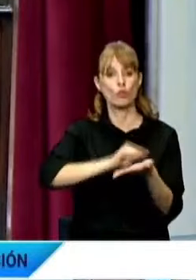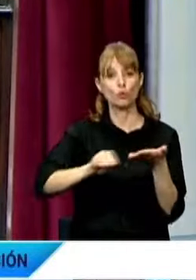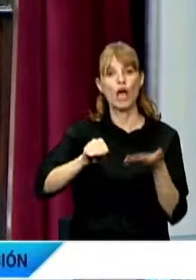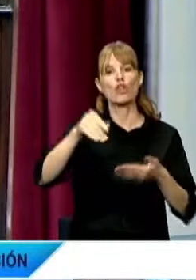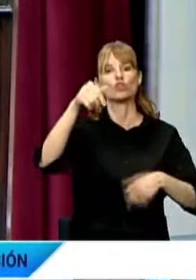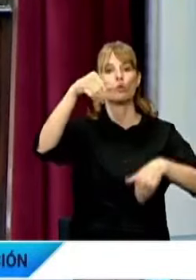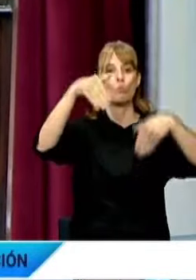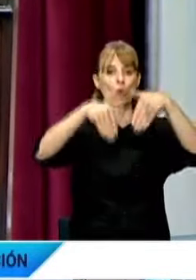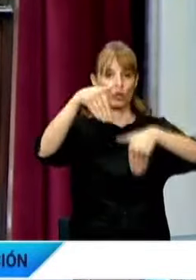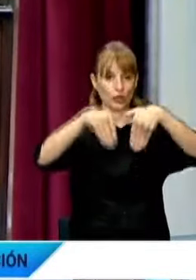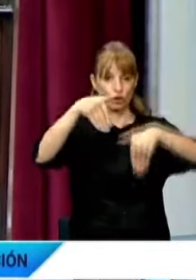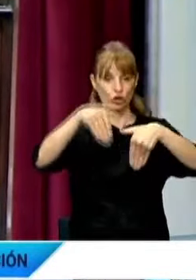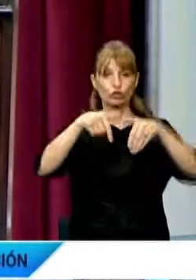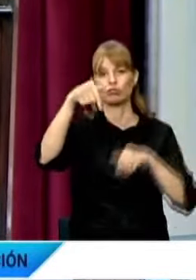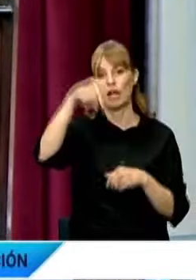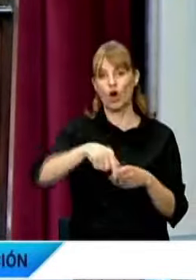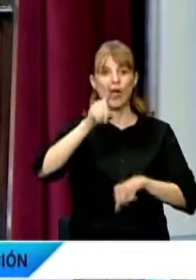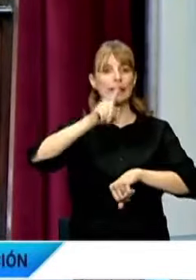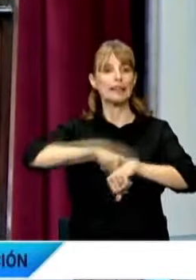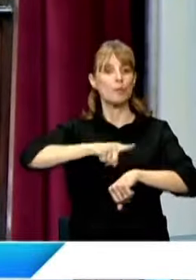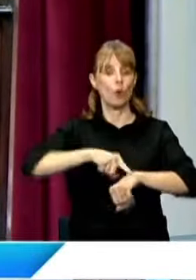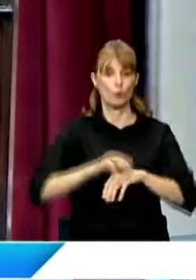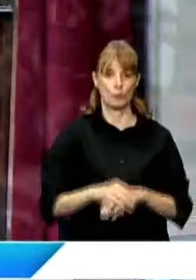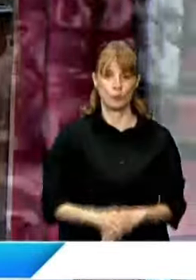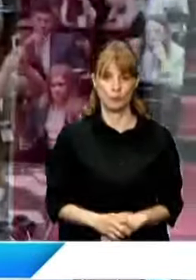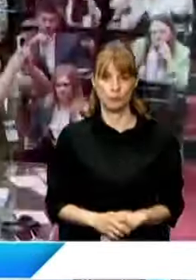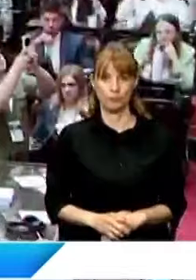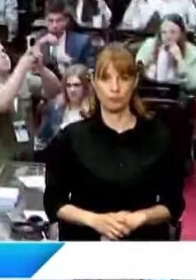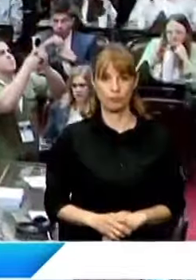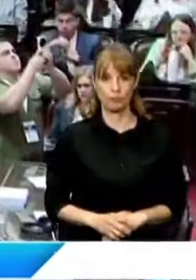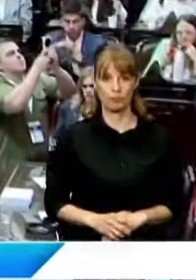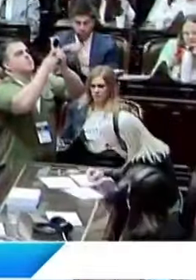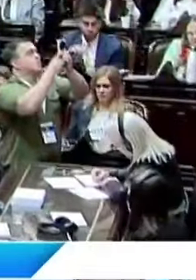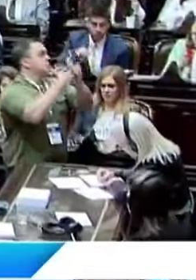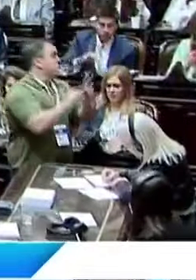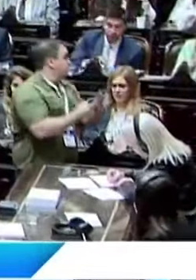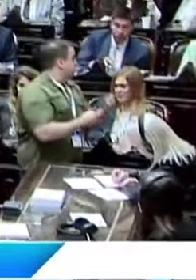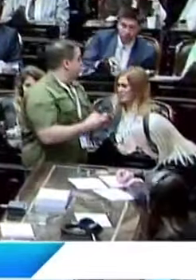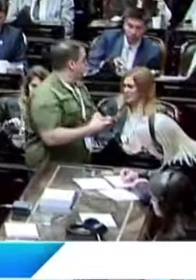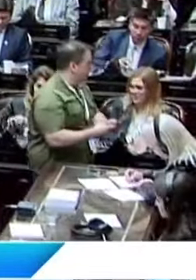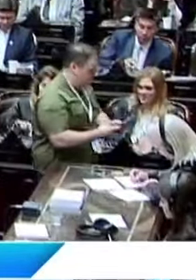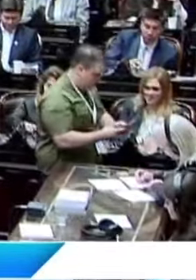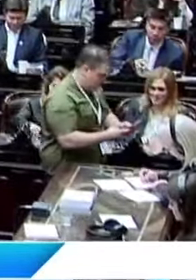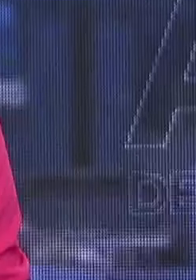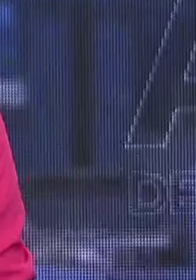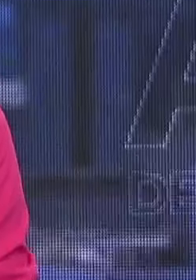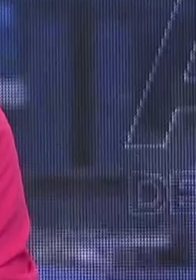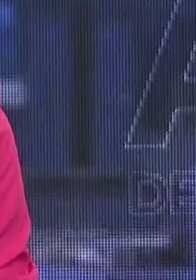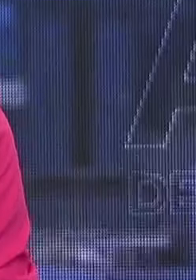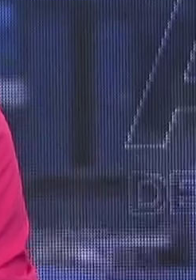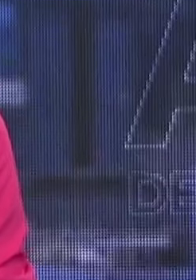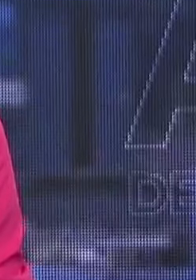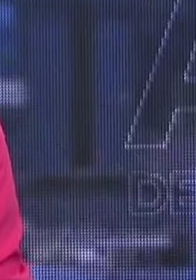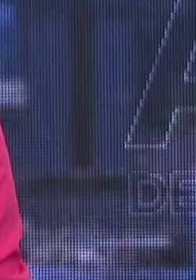Horacio Rodríguez Larreta. 4 de 33 de la Unión Cívica Radical, cagado en el detalle de que la Unión Cívica Radical fue quien presentó